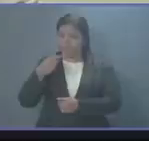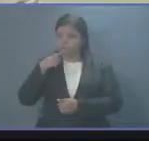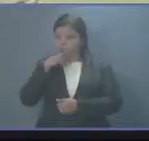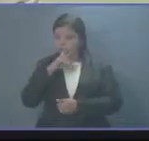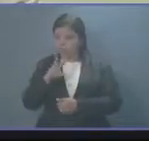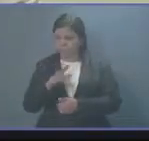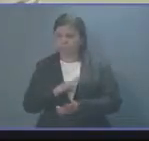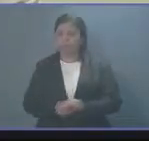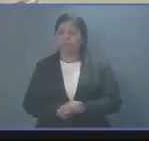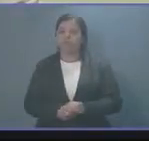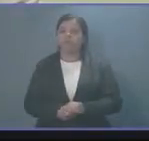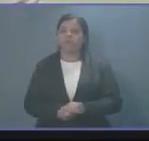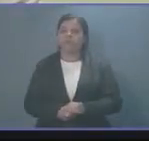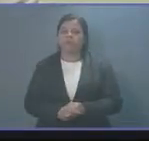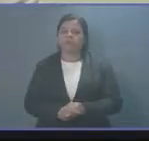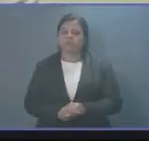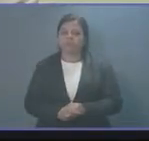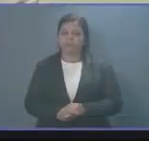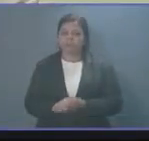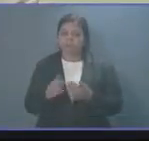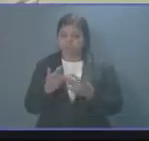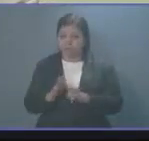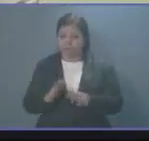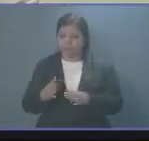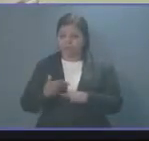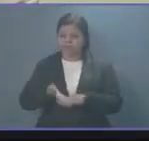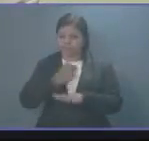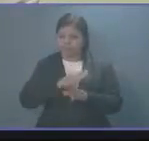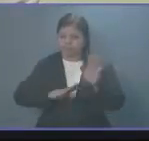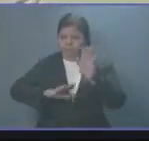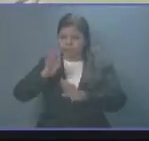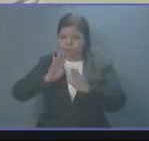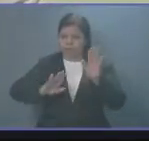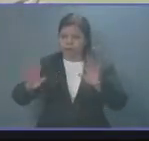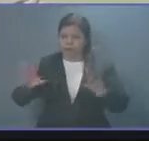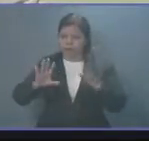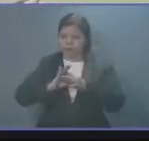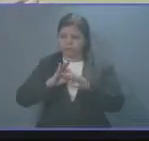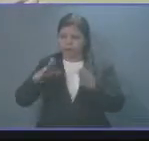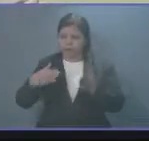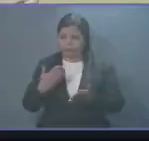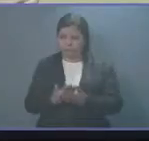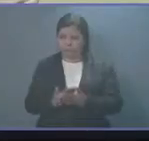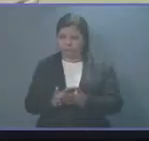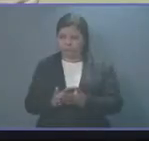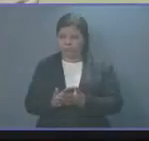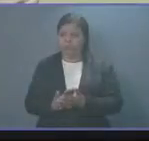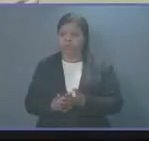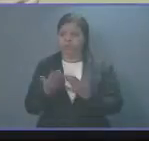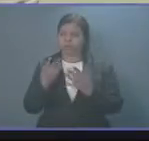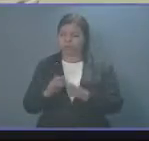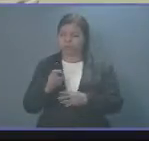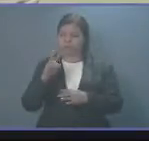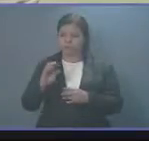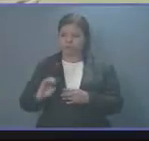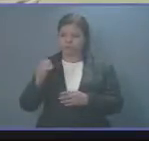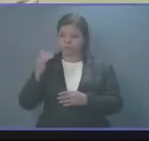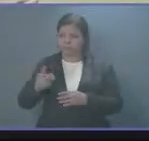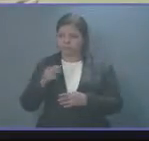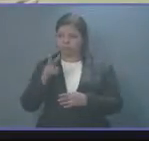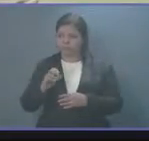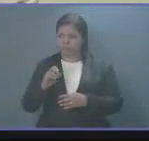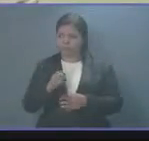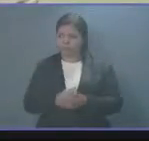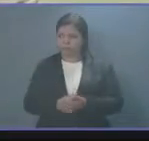Farabundo Martí para la Liberación Nacional, que participaron en el conflicto armado interno en El Salvador del 1 de enero de 1980 al